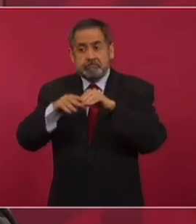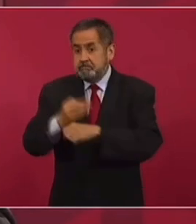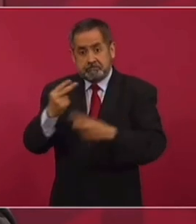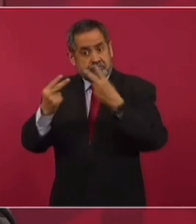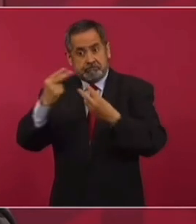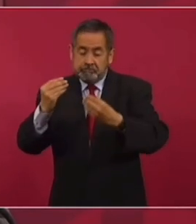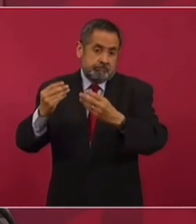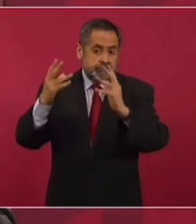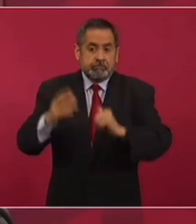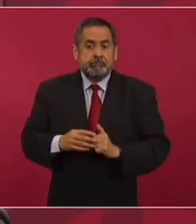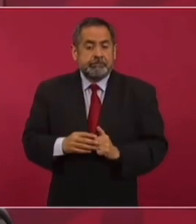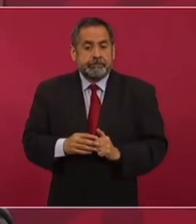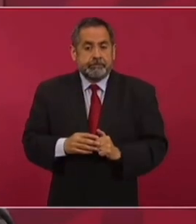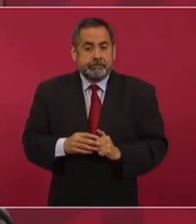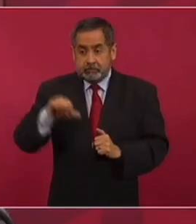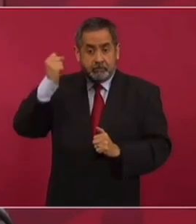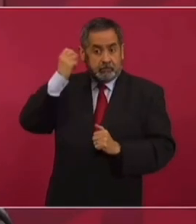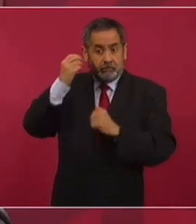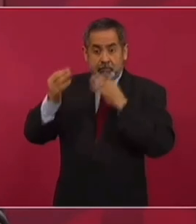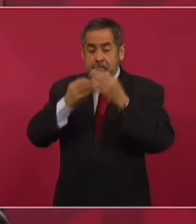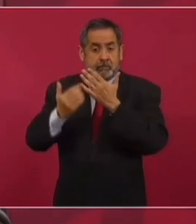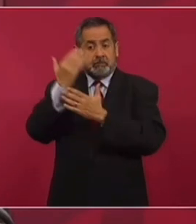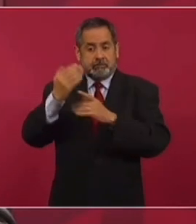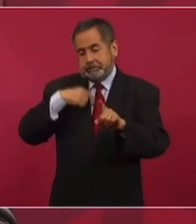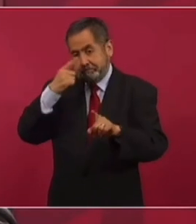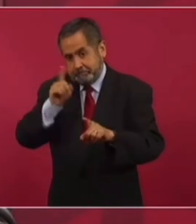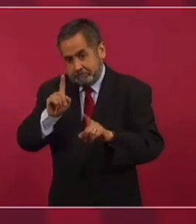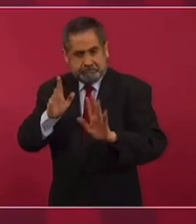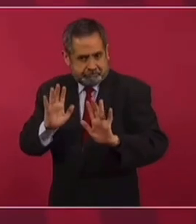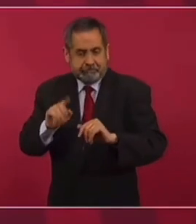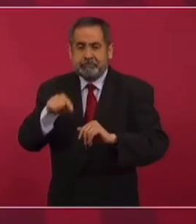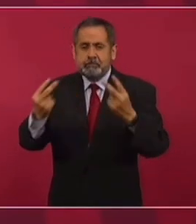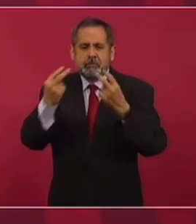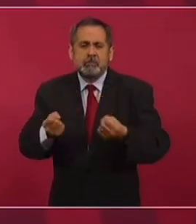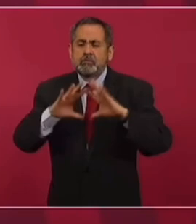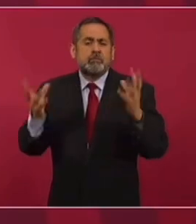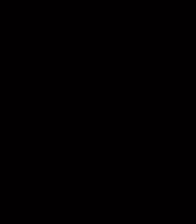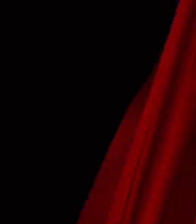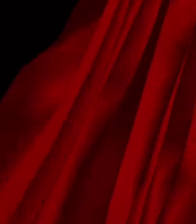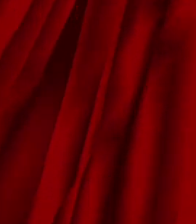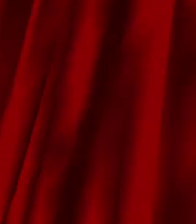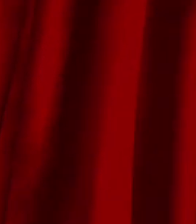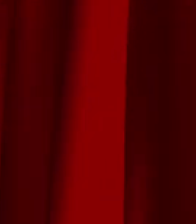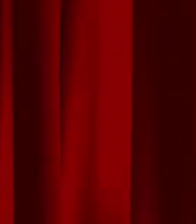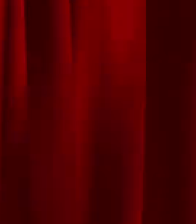Esta conferencia de prensa no es para presumir, pero la ven en todo el país.